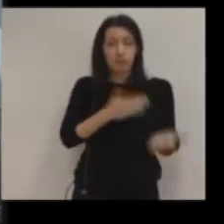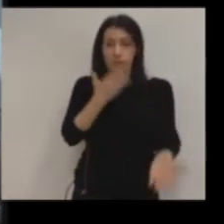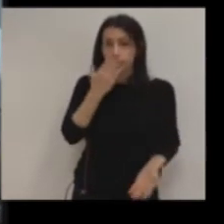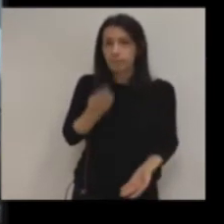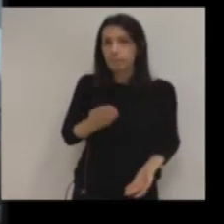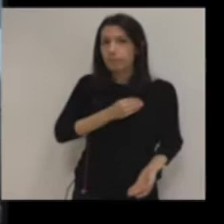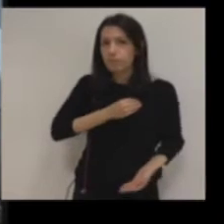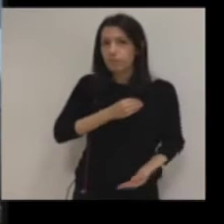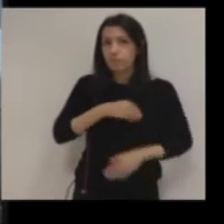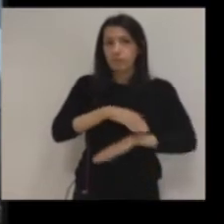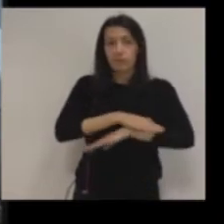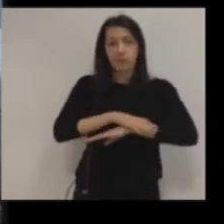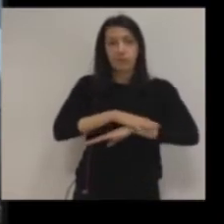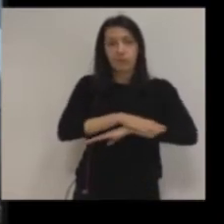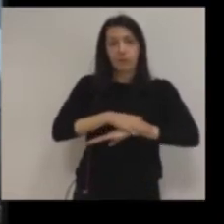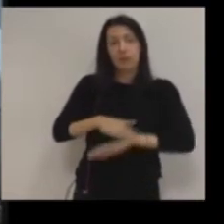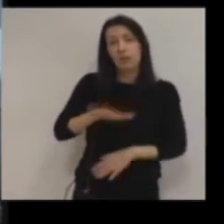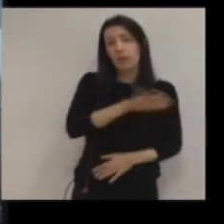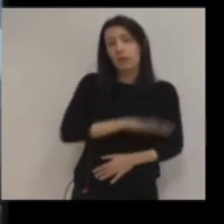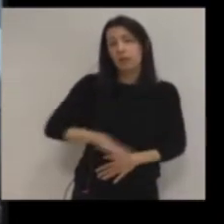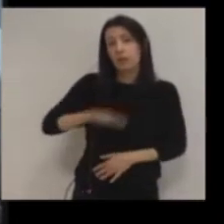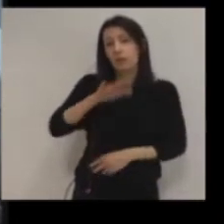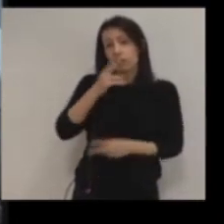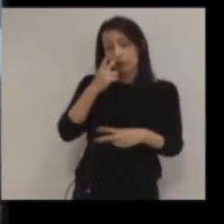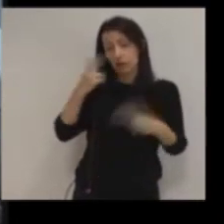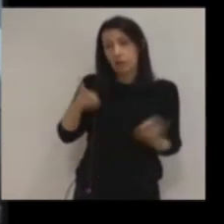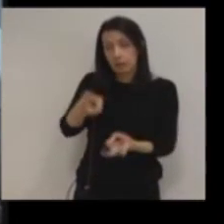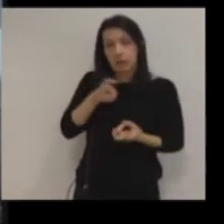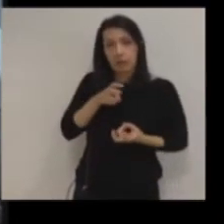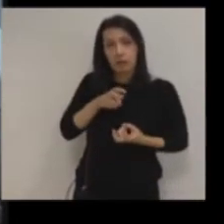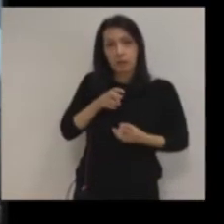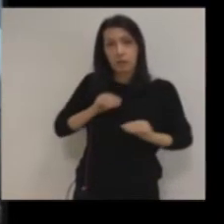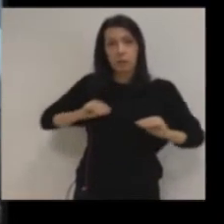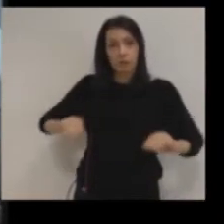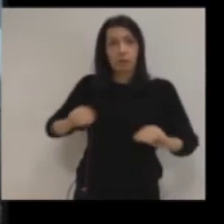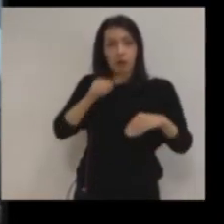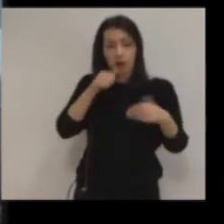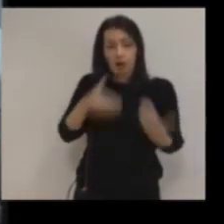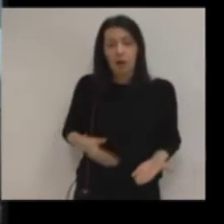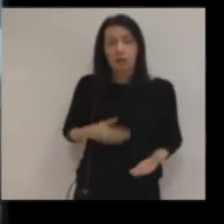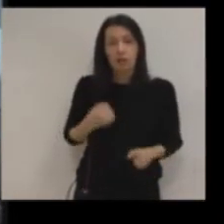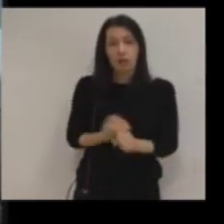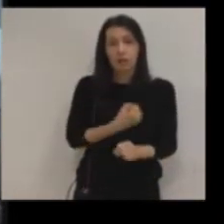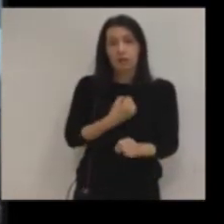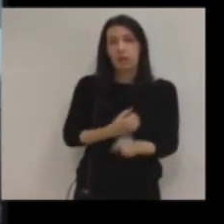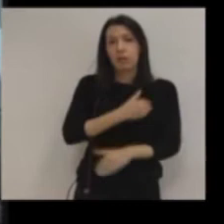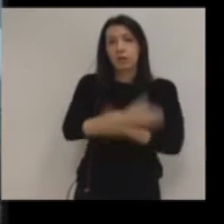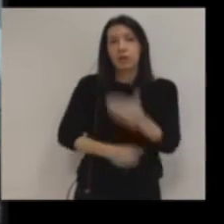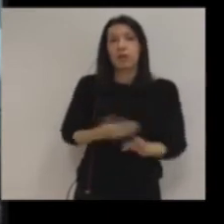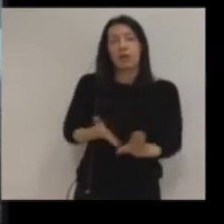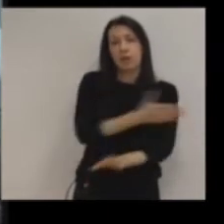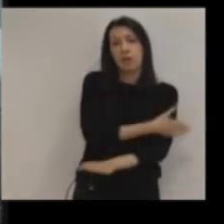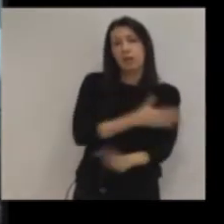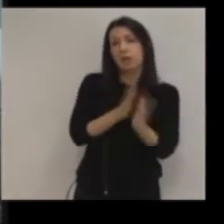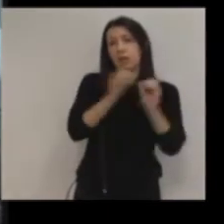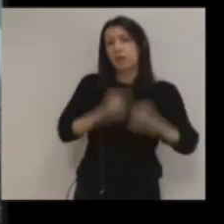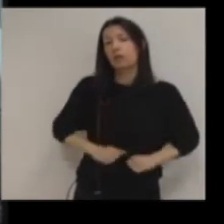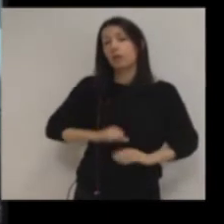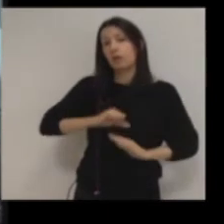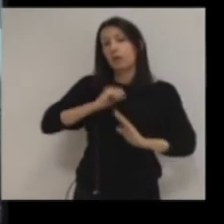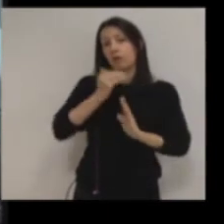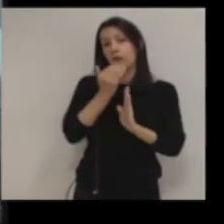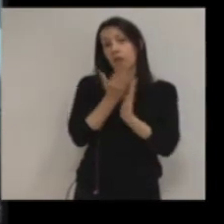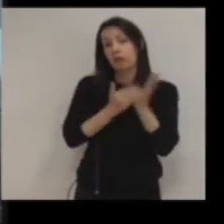la Administración, la Agencia Estatal de la Administración Tributaria o la Administración Tributaria actúa en base a parámetros de